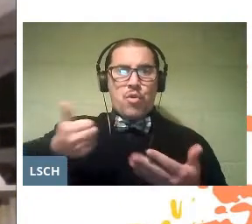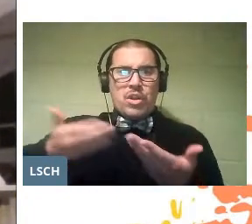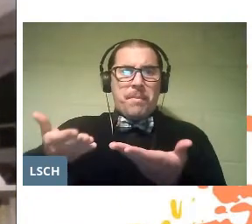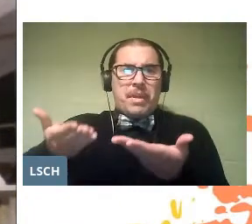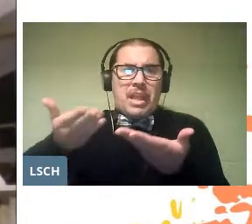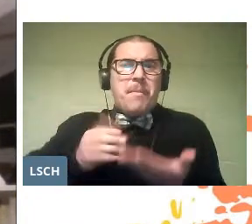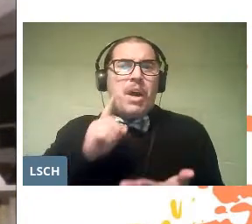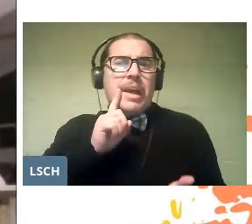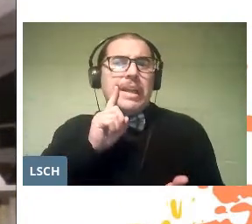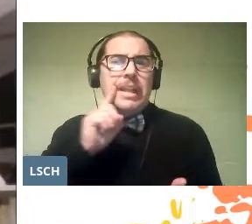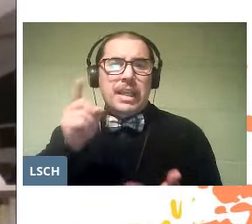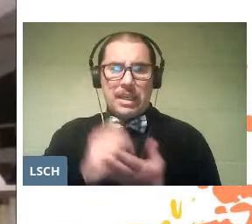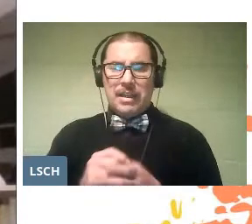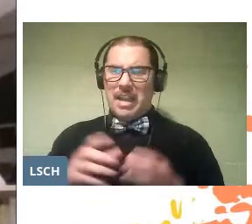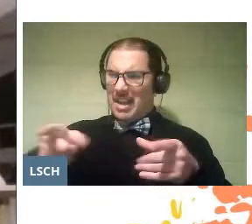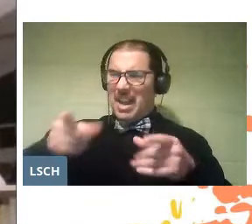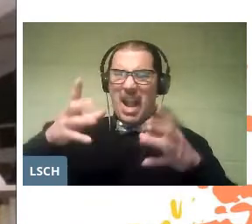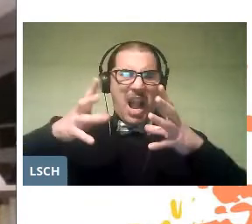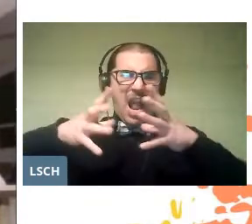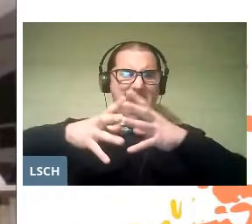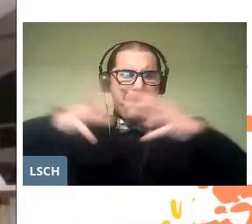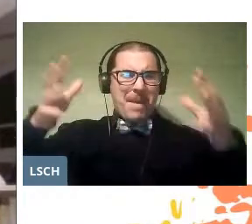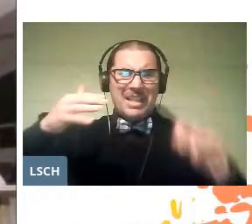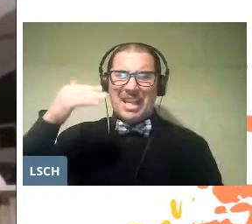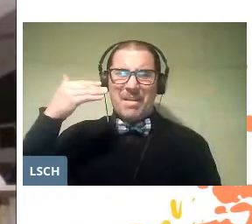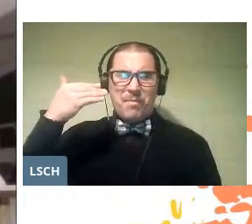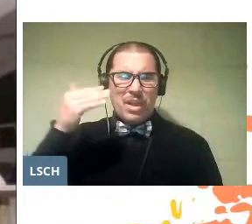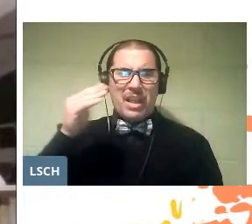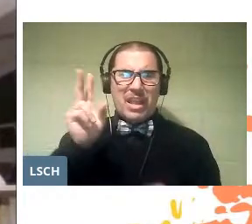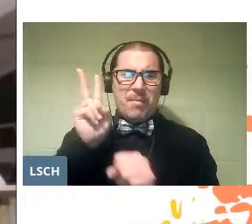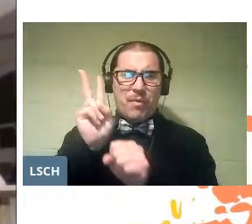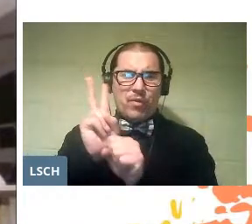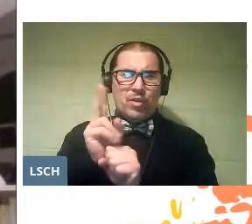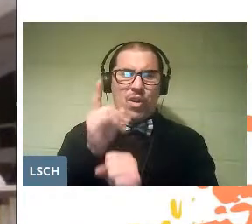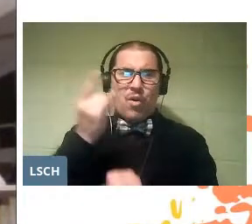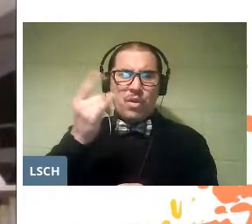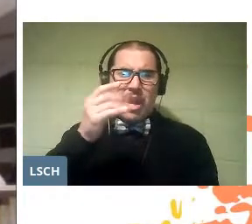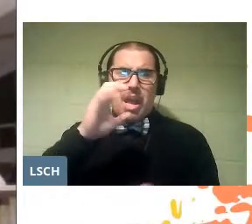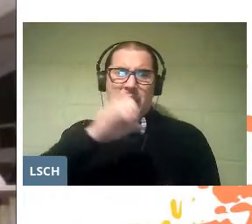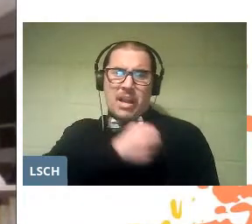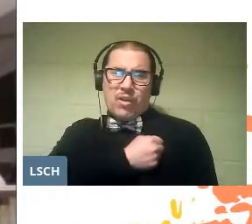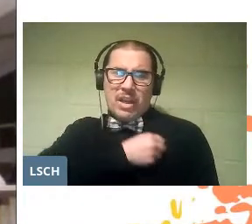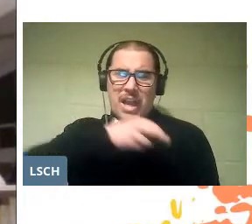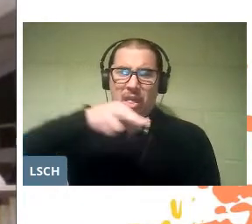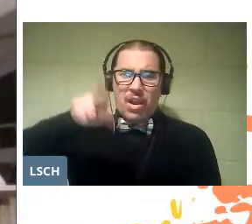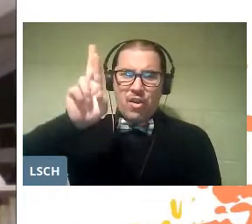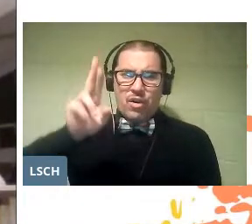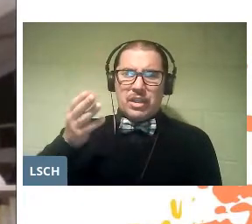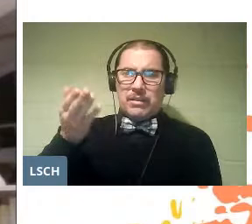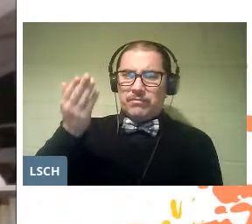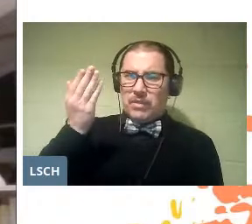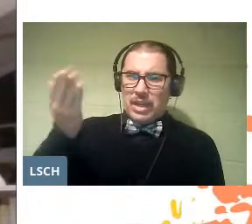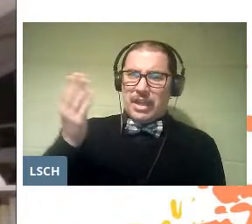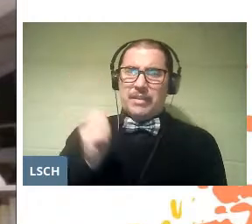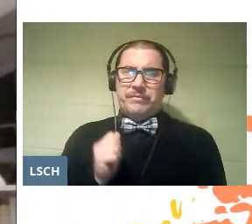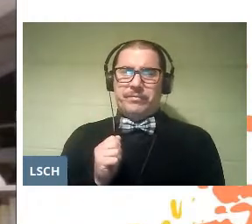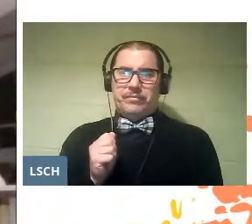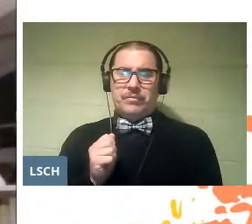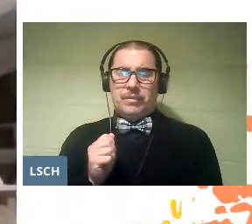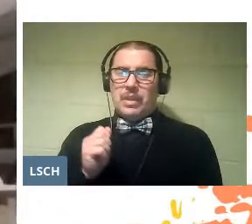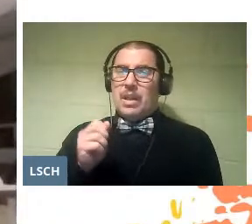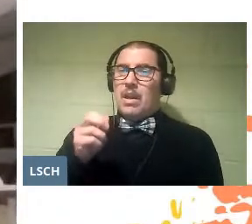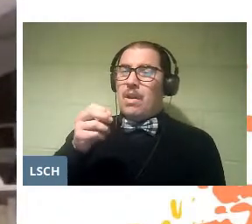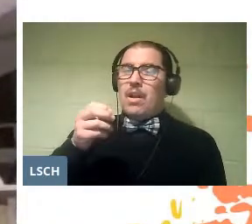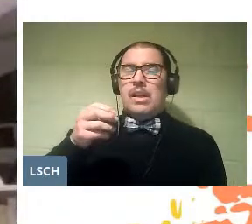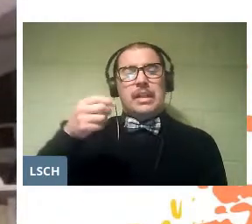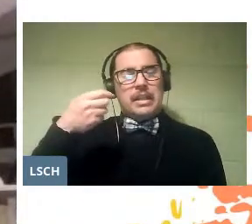a una de las más destacadas académicas de la Universidad del Norte. Creemos que volver la